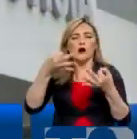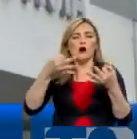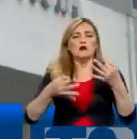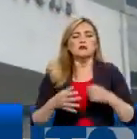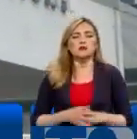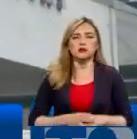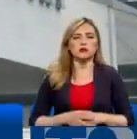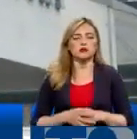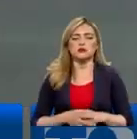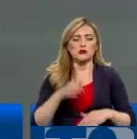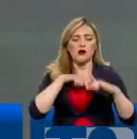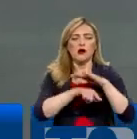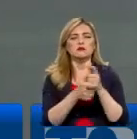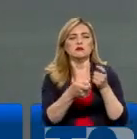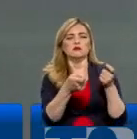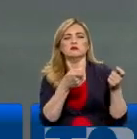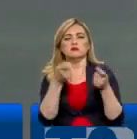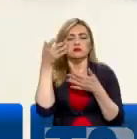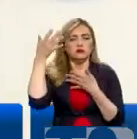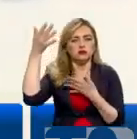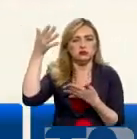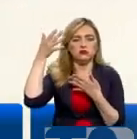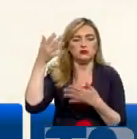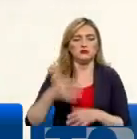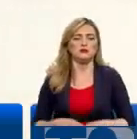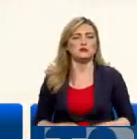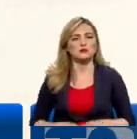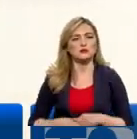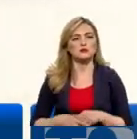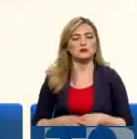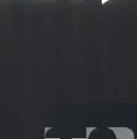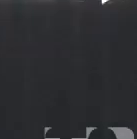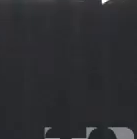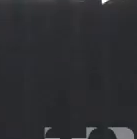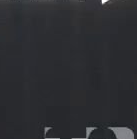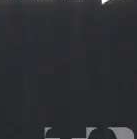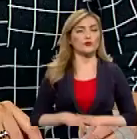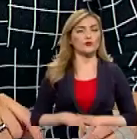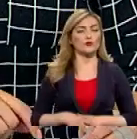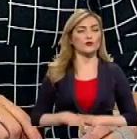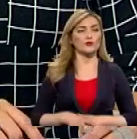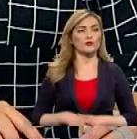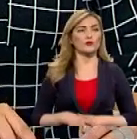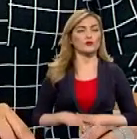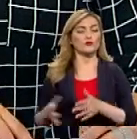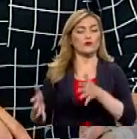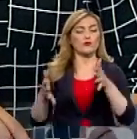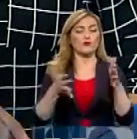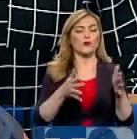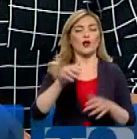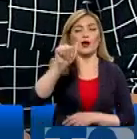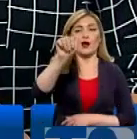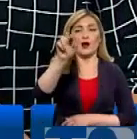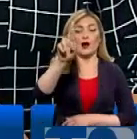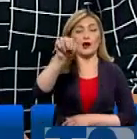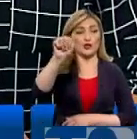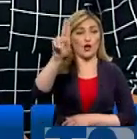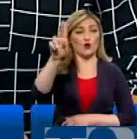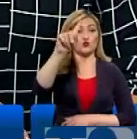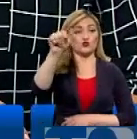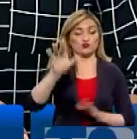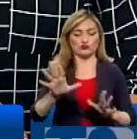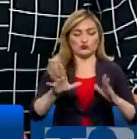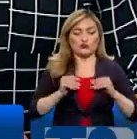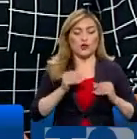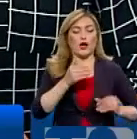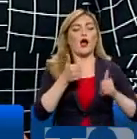continuamente intervenido por la política. En Quito, Fausto Yepes, 24 horas. Andrés Arauz aceptó su candidatura a la